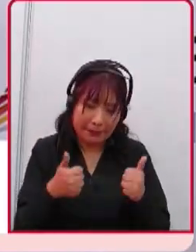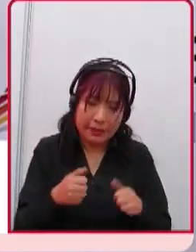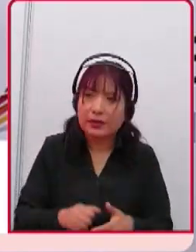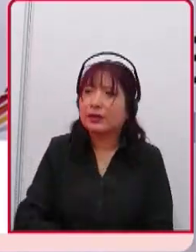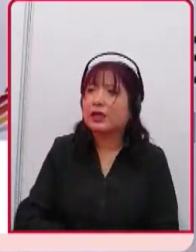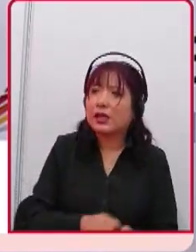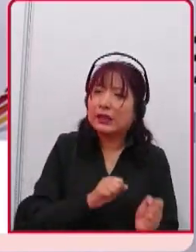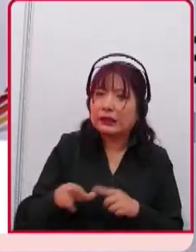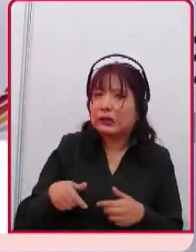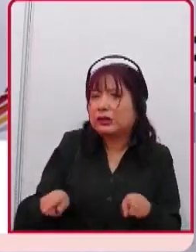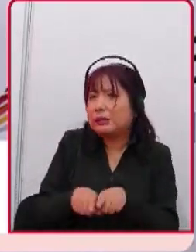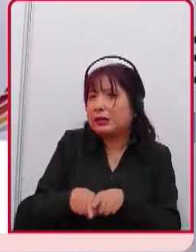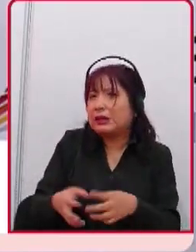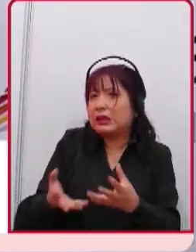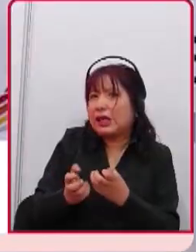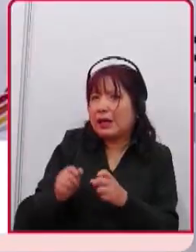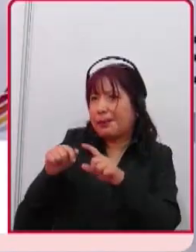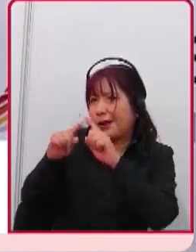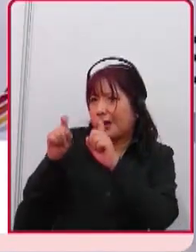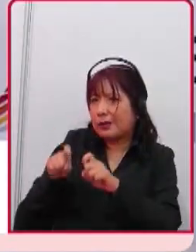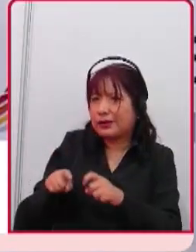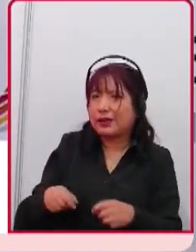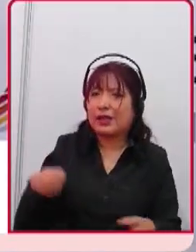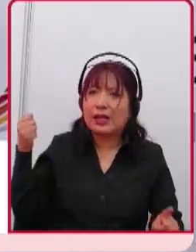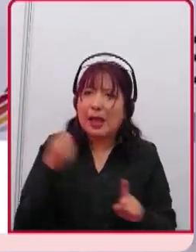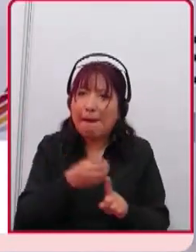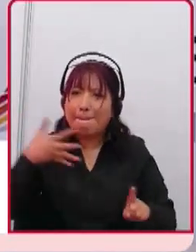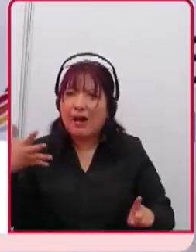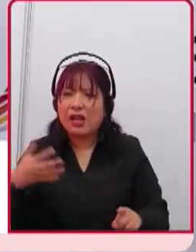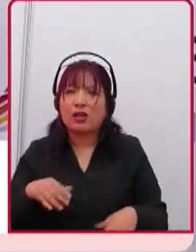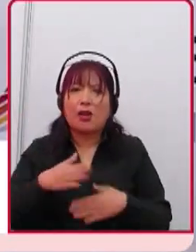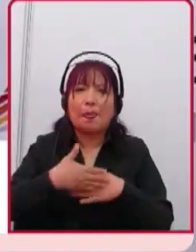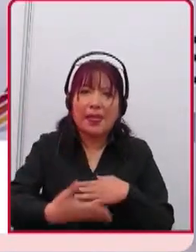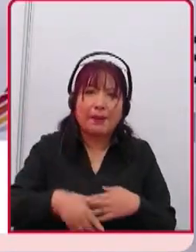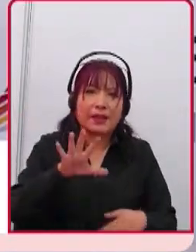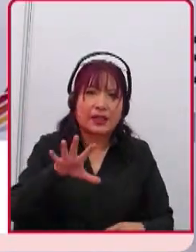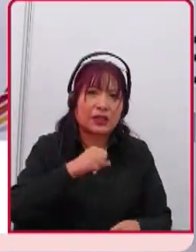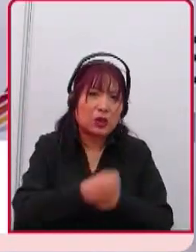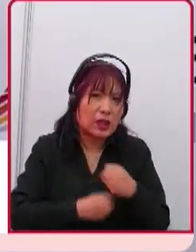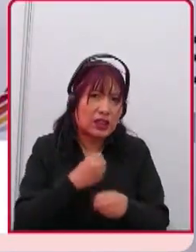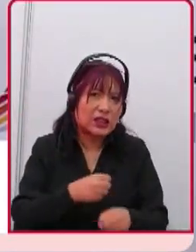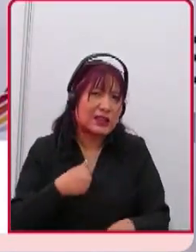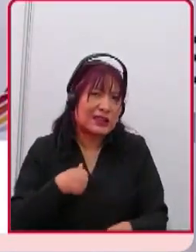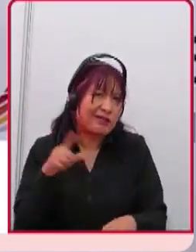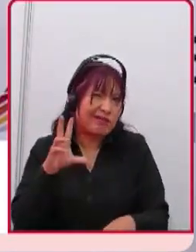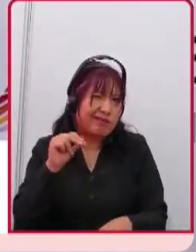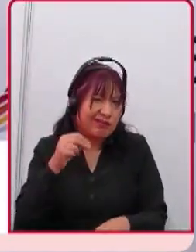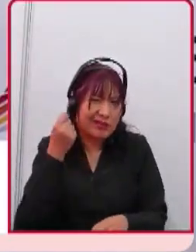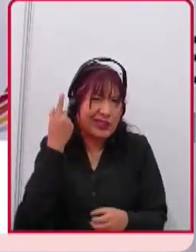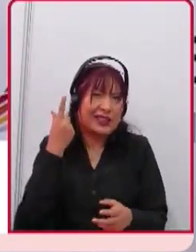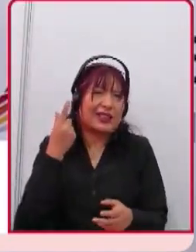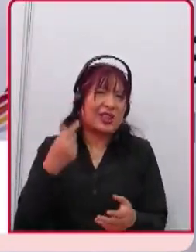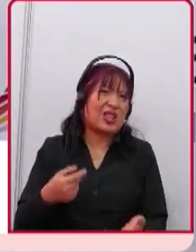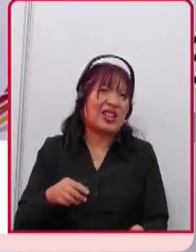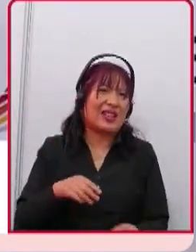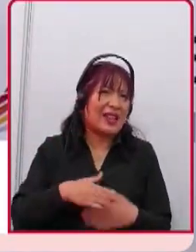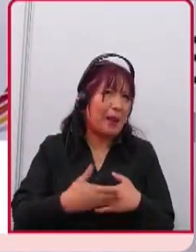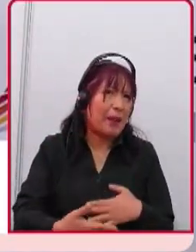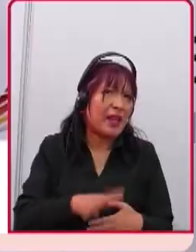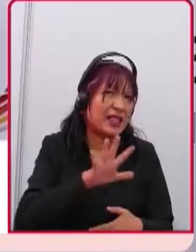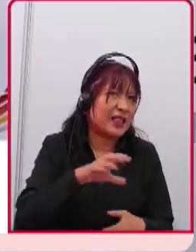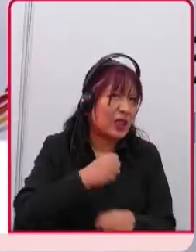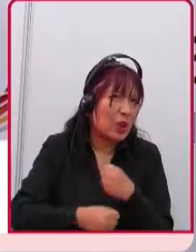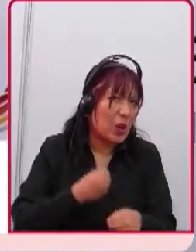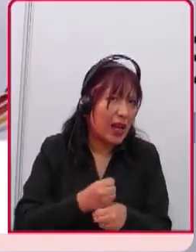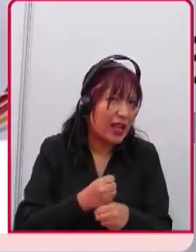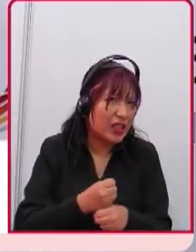se habla del impacto a lo largo, luego de 5 años. Lo que no me queda claro es, luego de 5 años de que estos